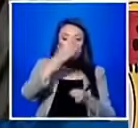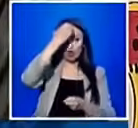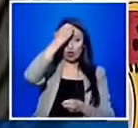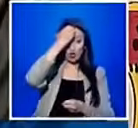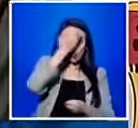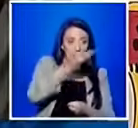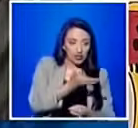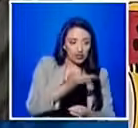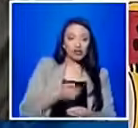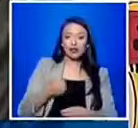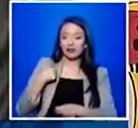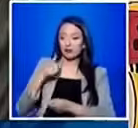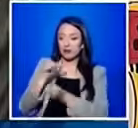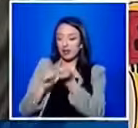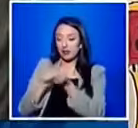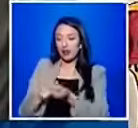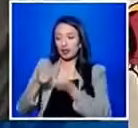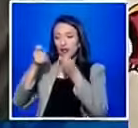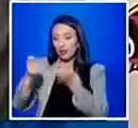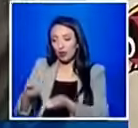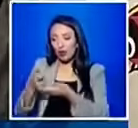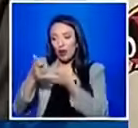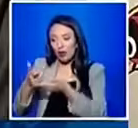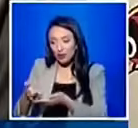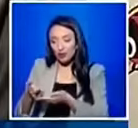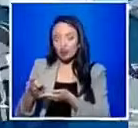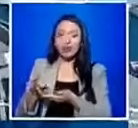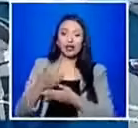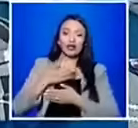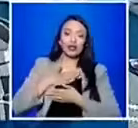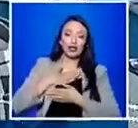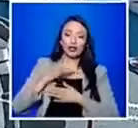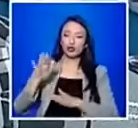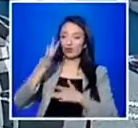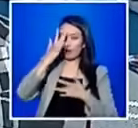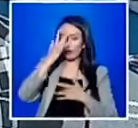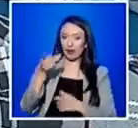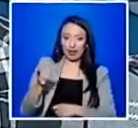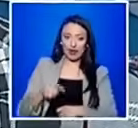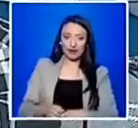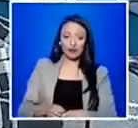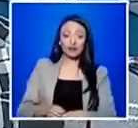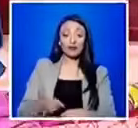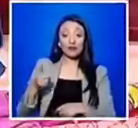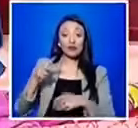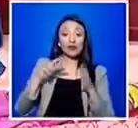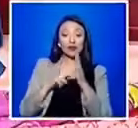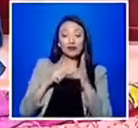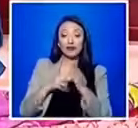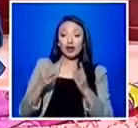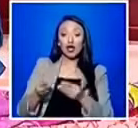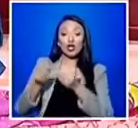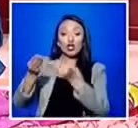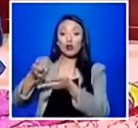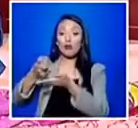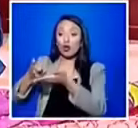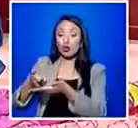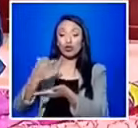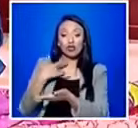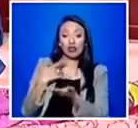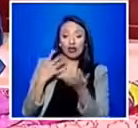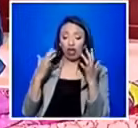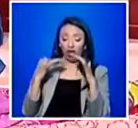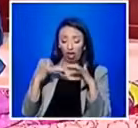está recibiendo lo que ella también se merece, ayuda para su enfermedad. Recibieron una dosis de oxígeno cuando perdían sus